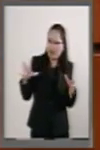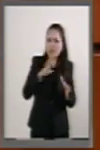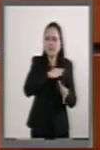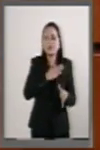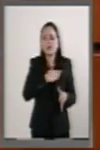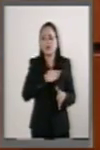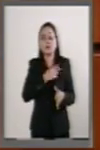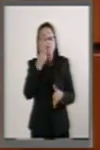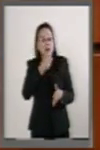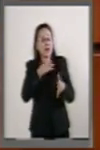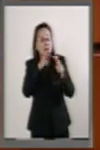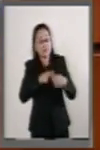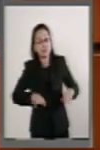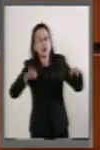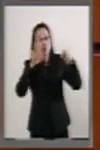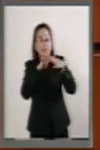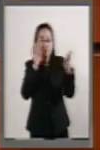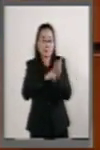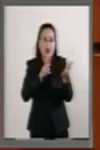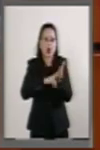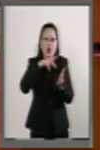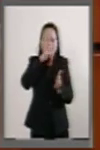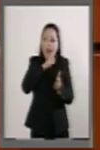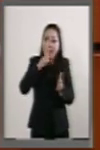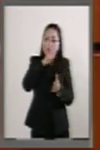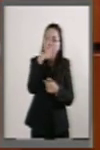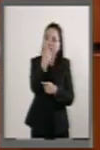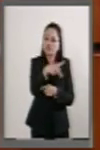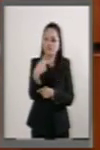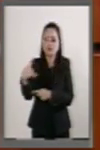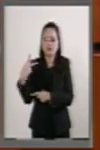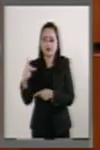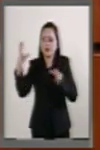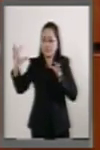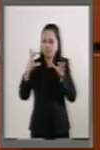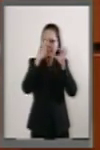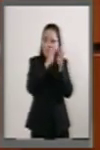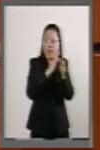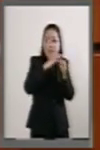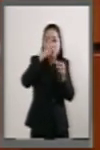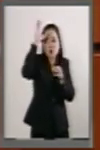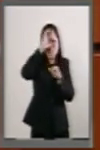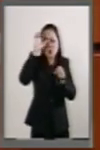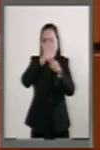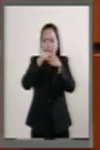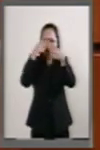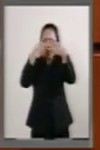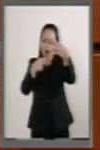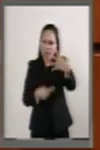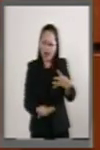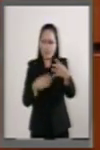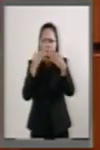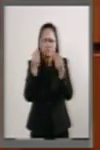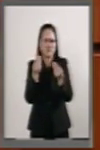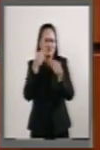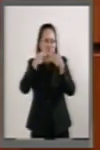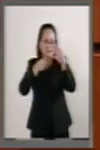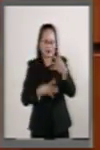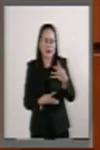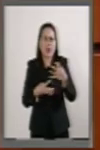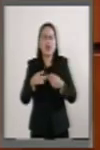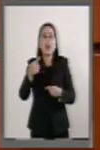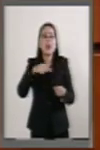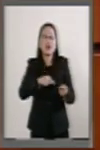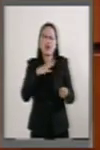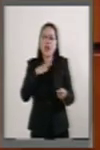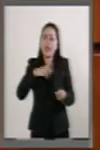lenguas y vamos a asumirnos realmente pluriculturales, cosa que no creo que nadie aquí en el Senado deba